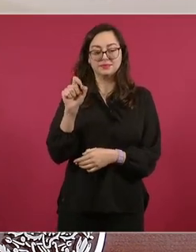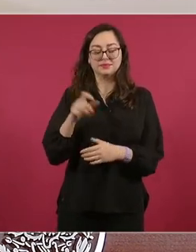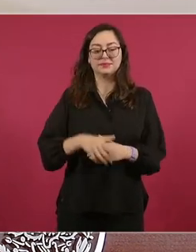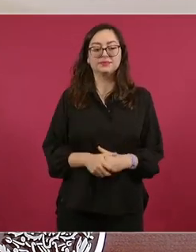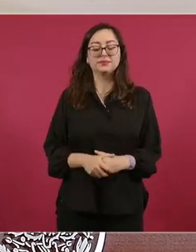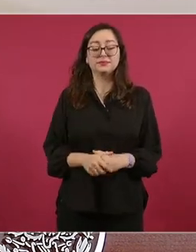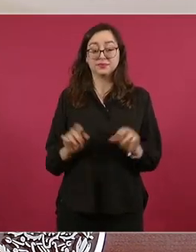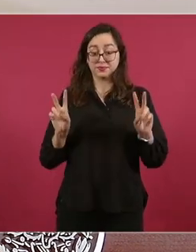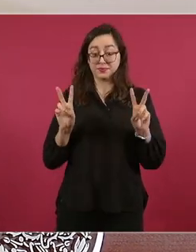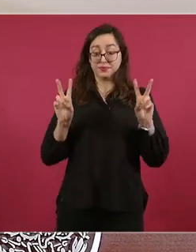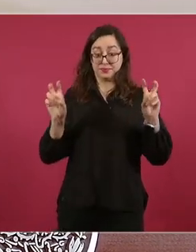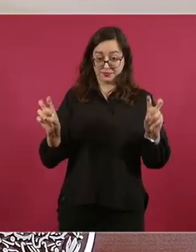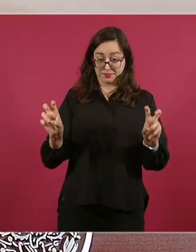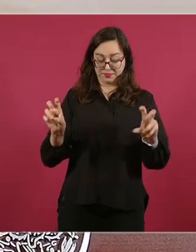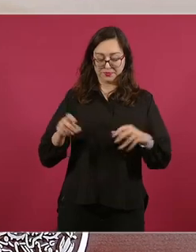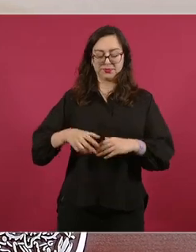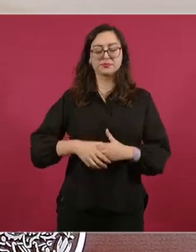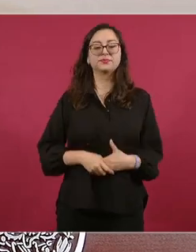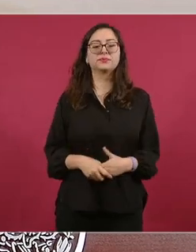Dice, cuando estaba